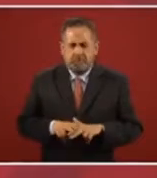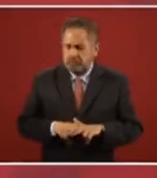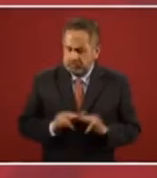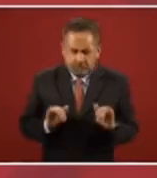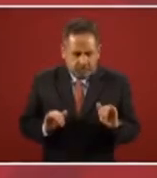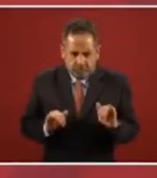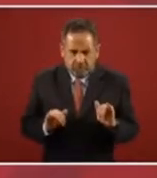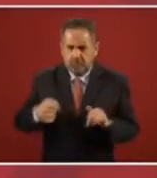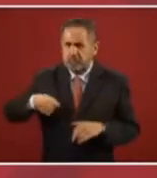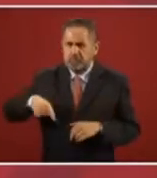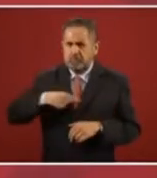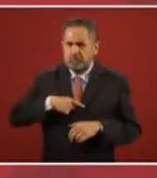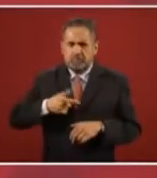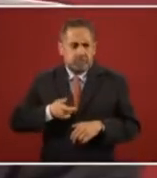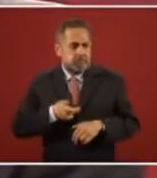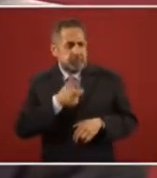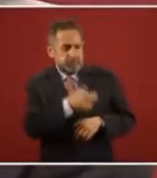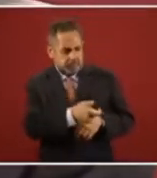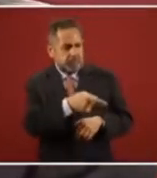hemos pagado